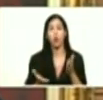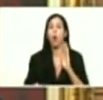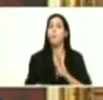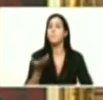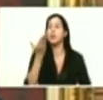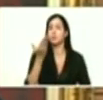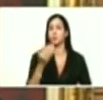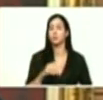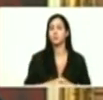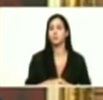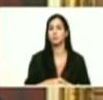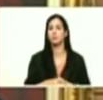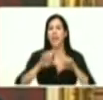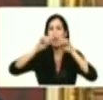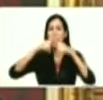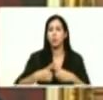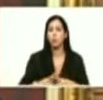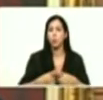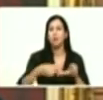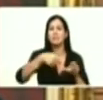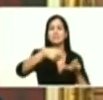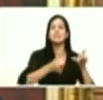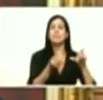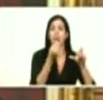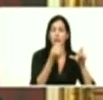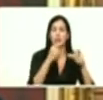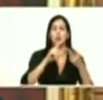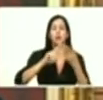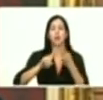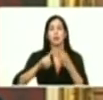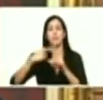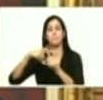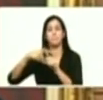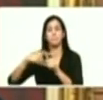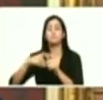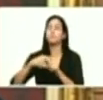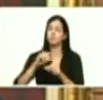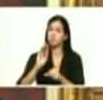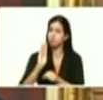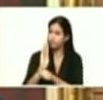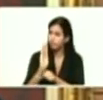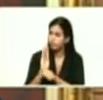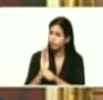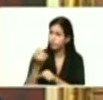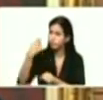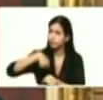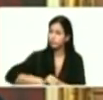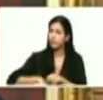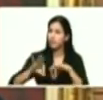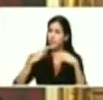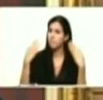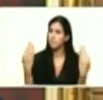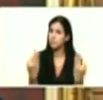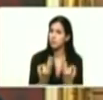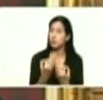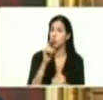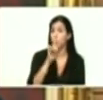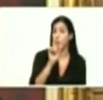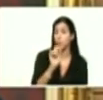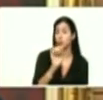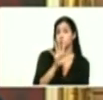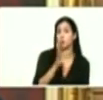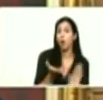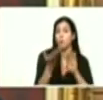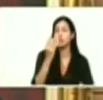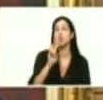de la base de cálculo del Cestatique para priorizar la protección alimentaria de la familia del 1.5